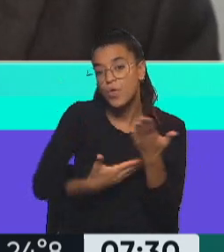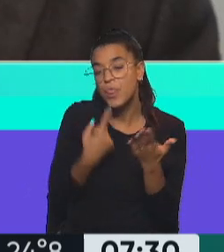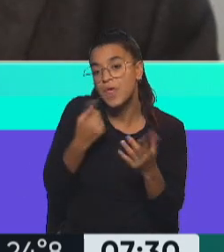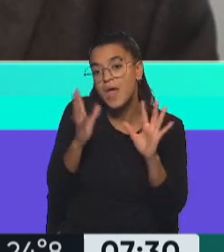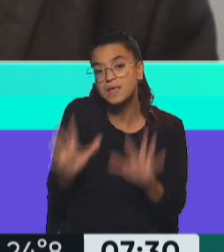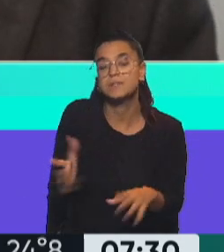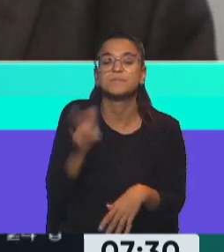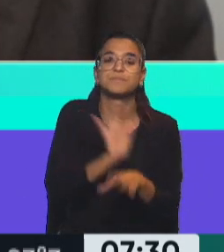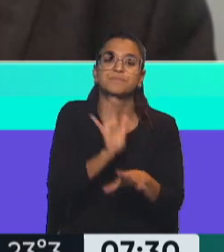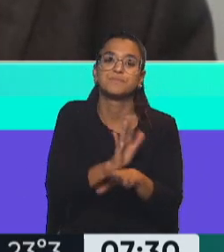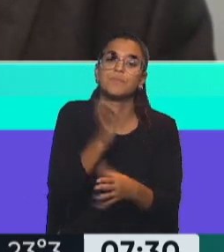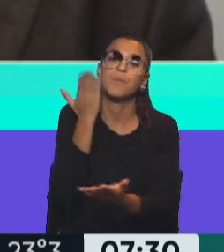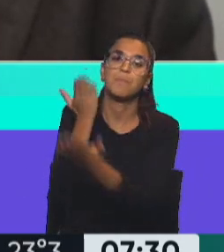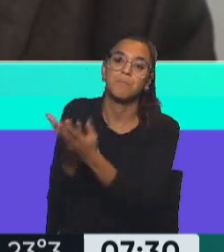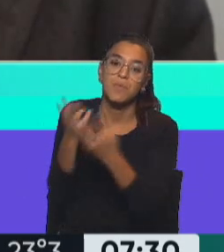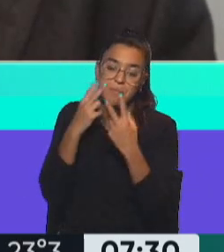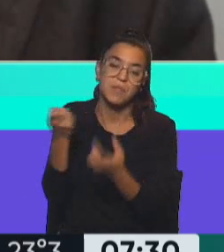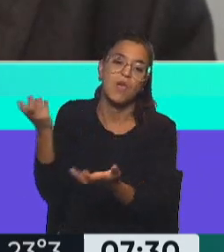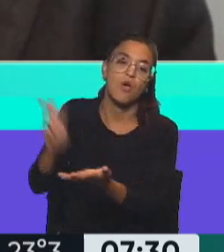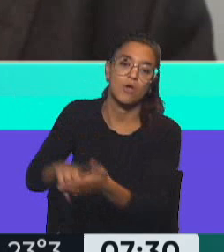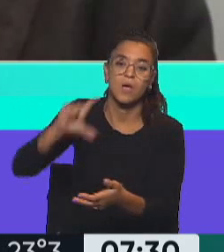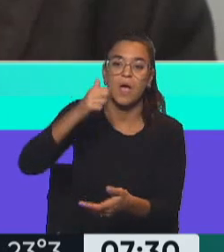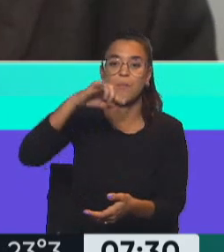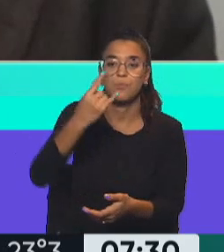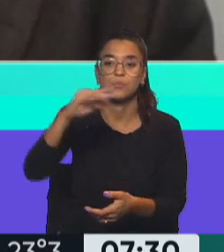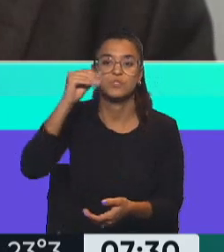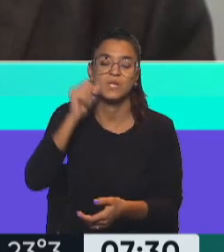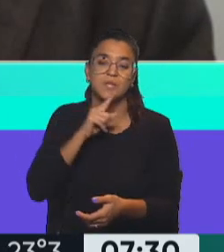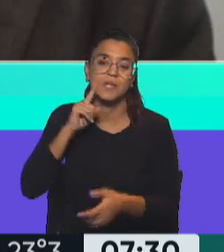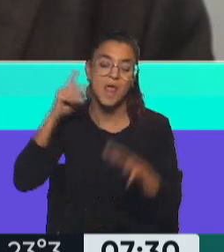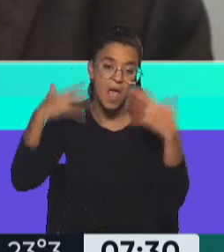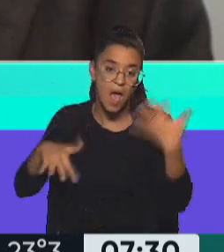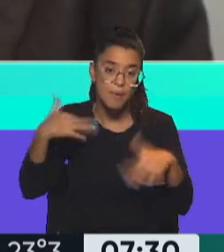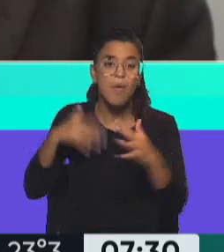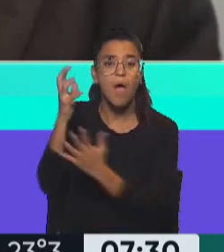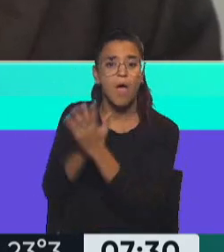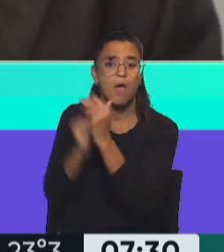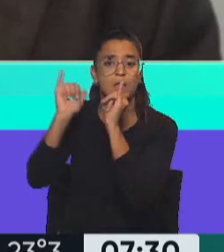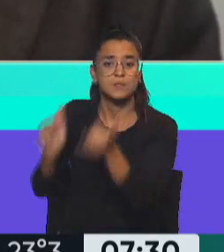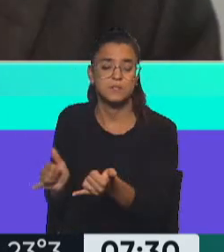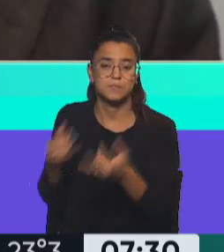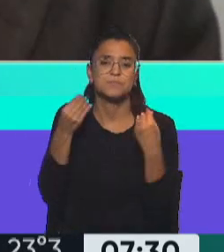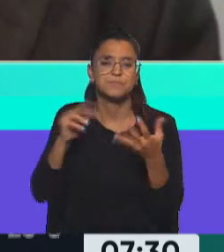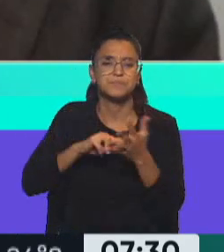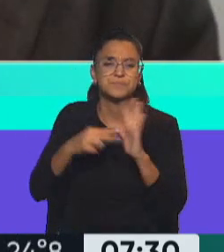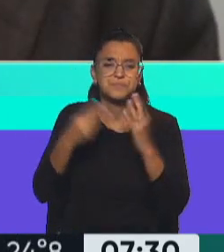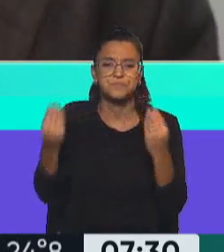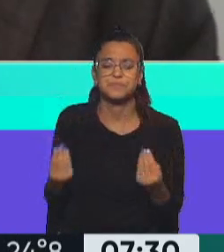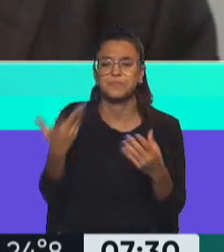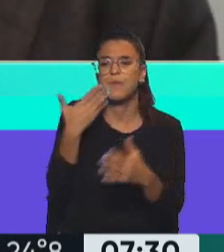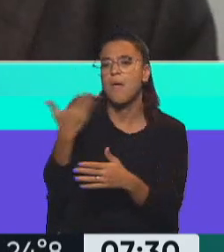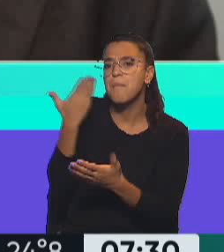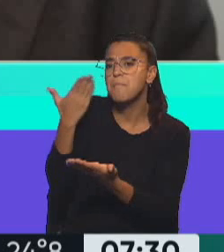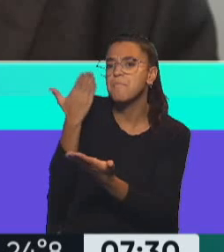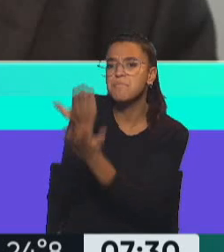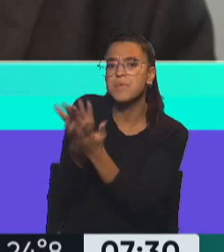se presentó como un querellante ante la jueza María Eugenia Capuchetti y rápidamente fue aceptado. ¿Qué significa ser querellante